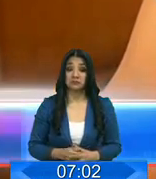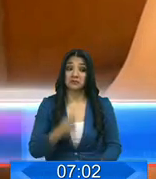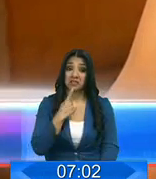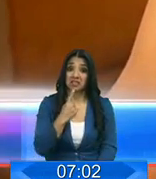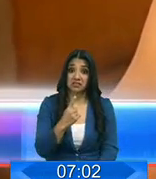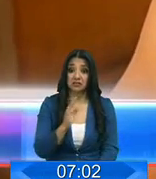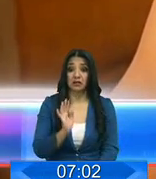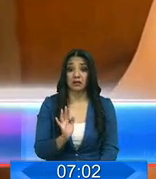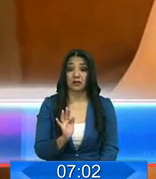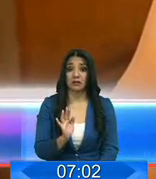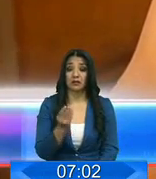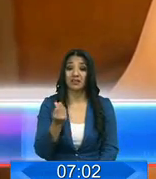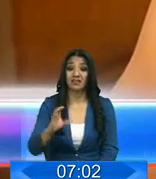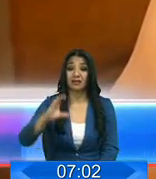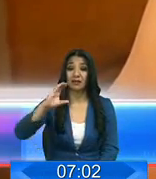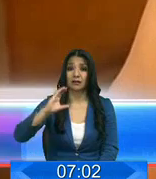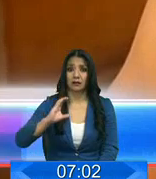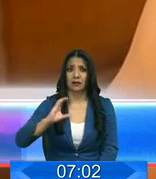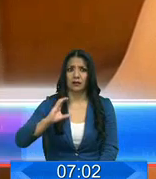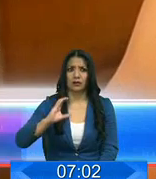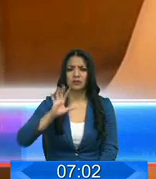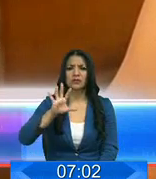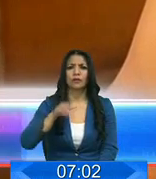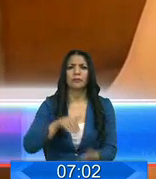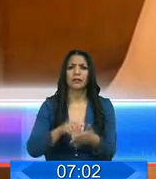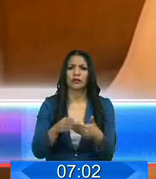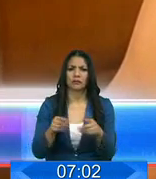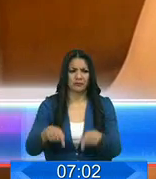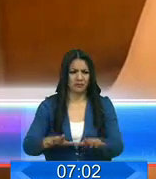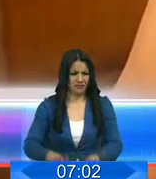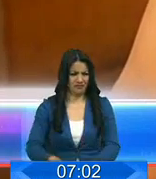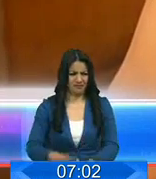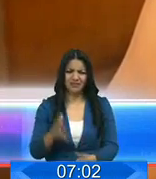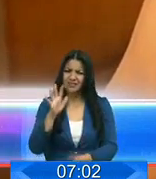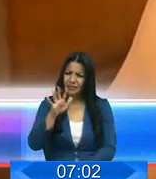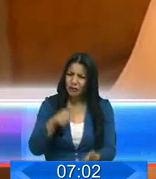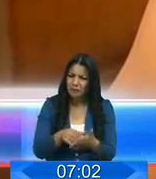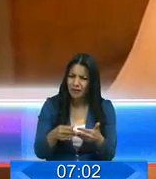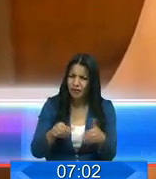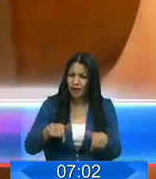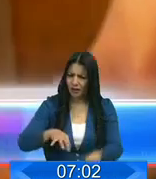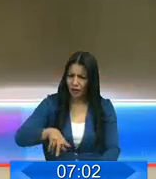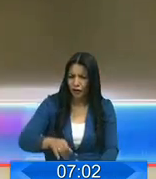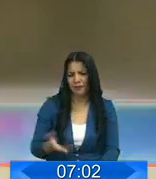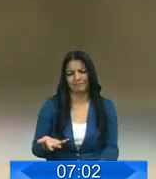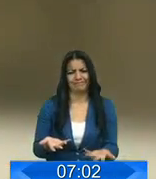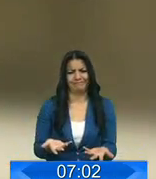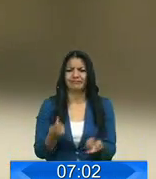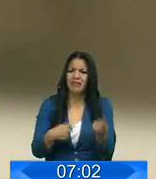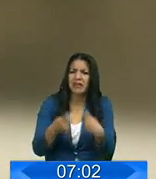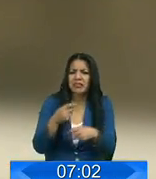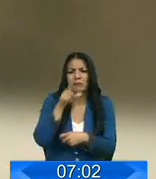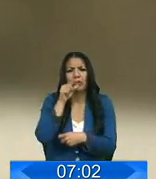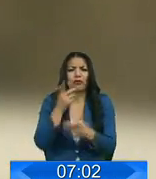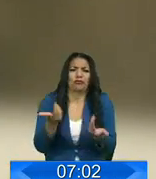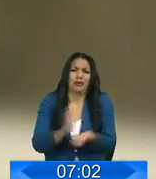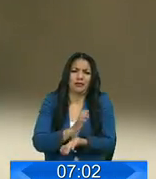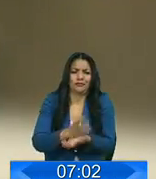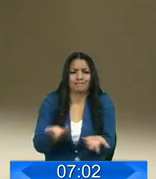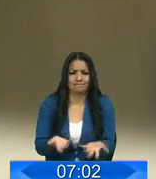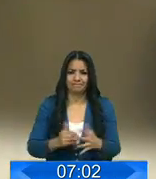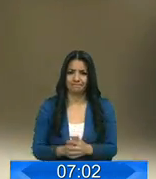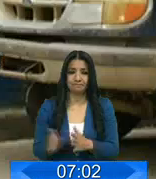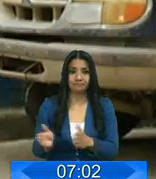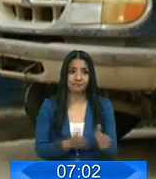que el monto aproximado debería haber sido de $5,000, pero aquí no se recoge esa cantidad, nada de eso. En otro sector de ese cantón aprendieron a